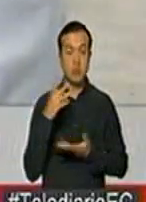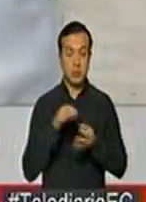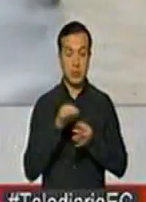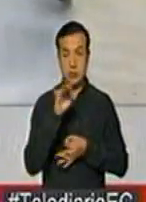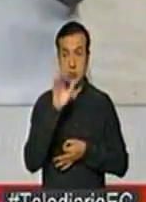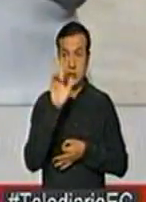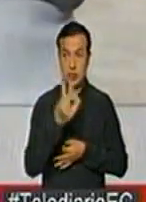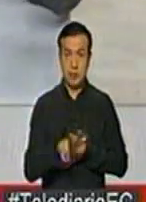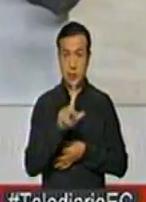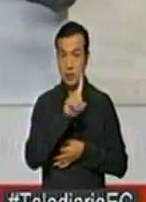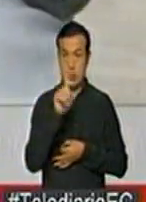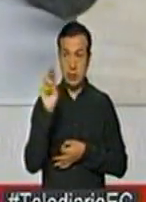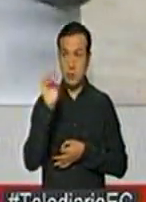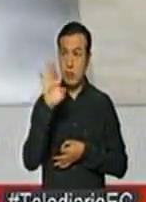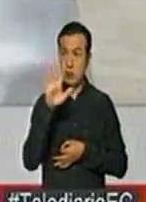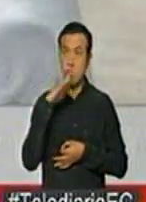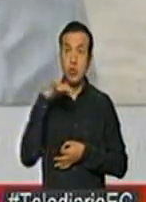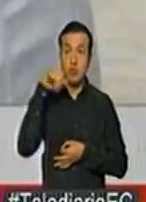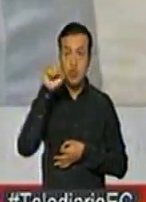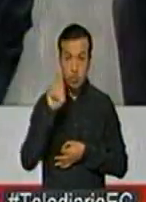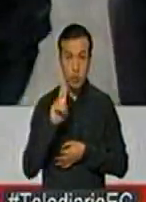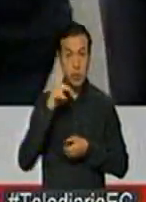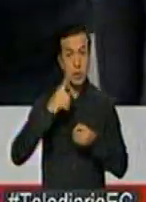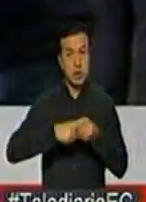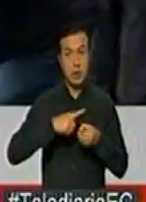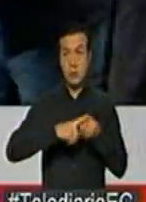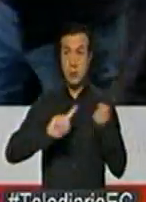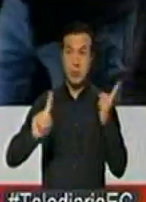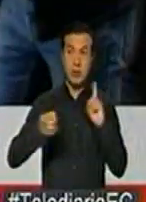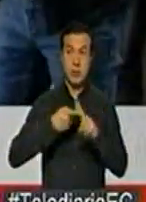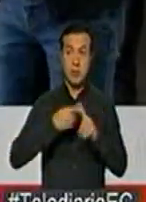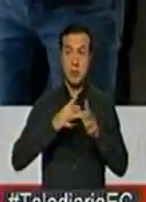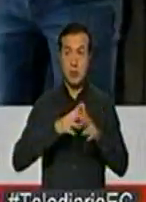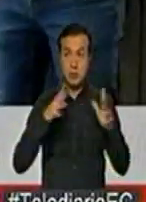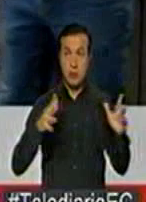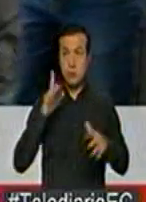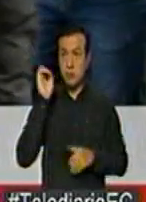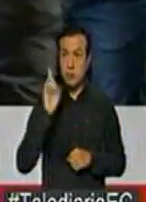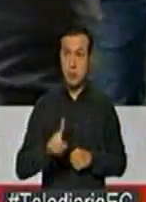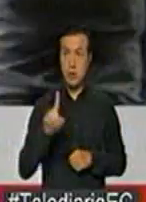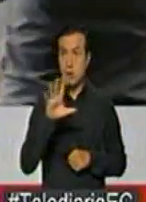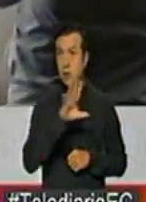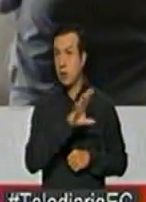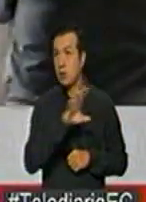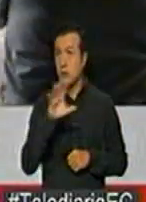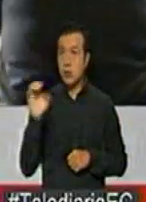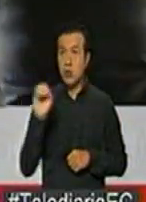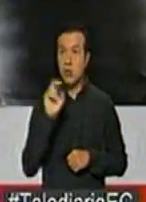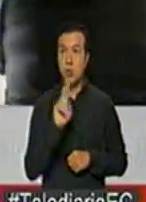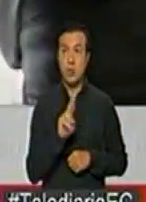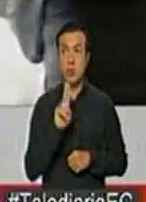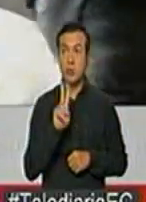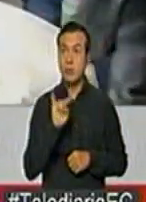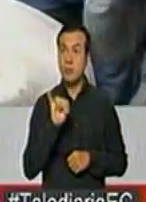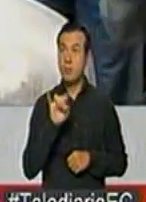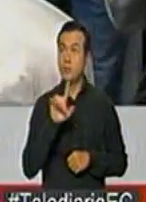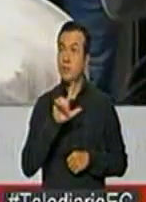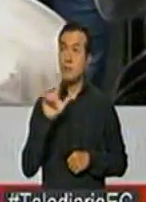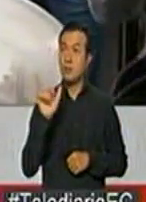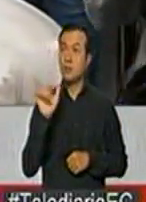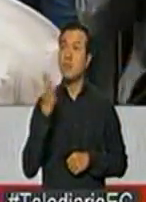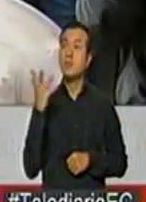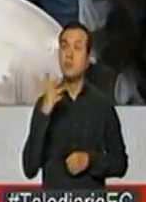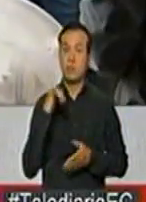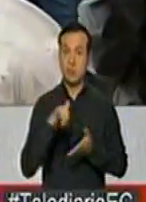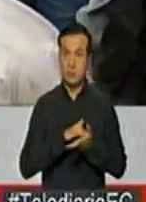3.100 metros de altura, en el sur de Quito, salió el primer embarque con 1.500 kilogramos de uvilla hacia los mercados de Nueva